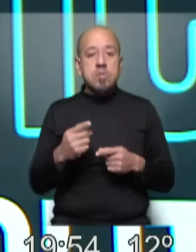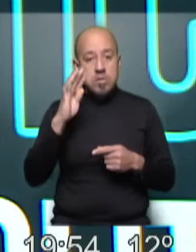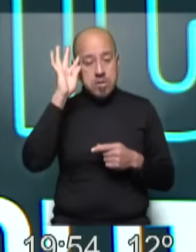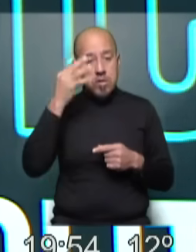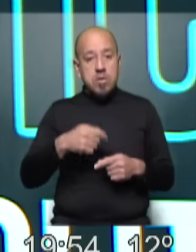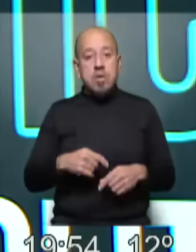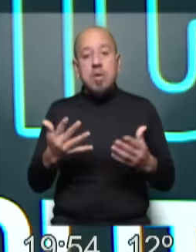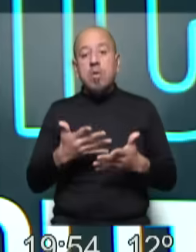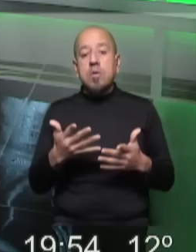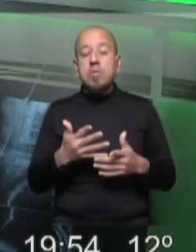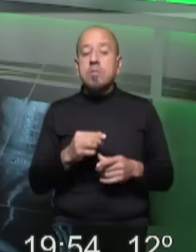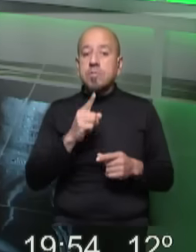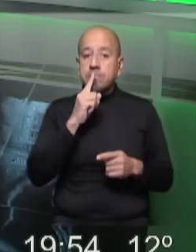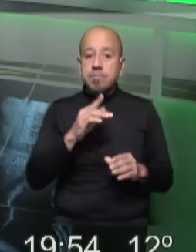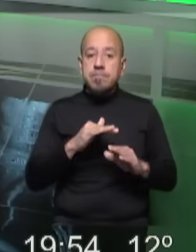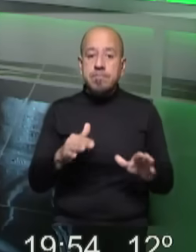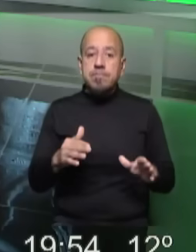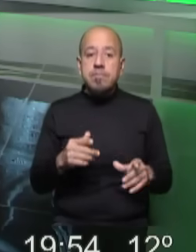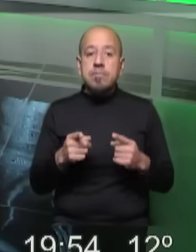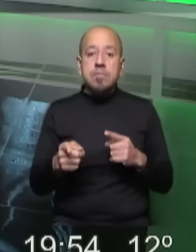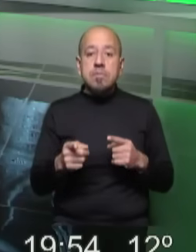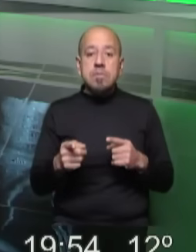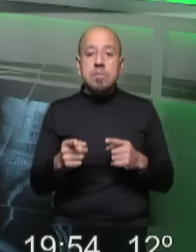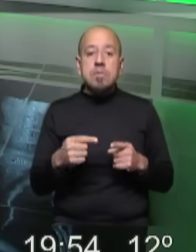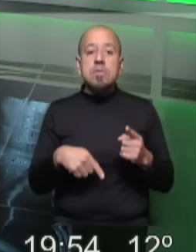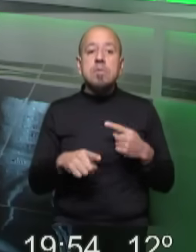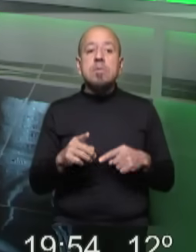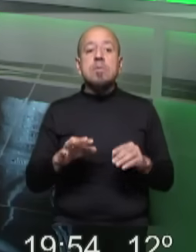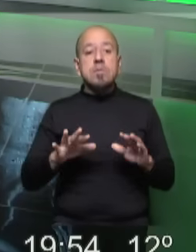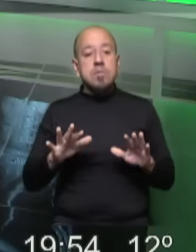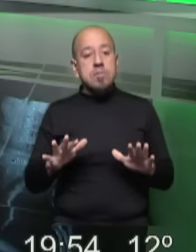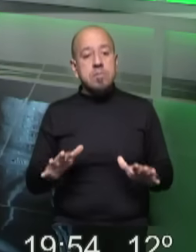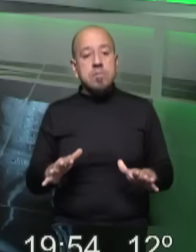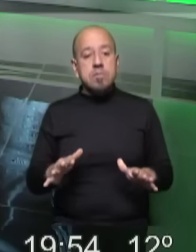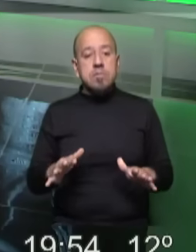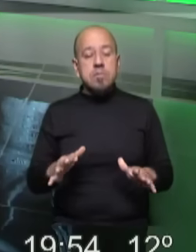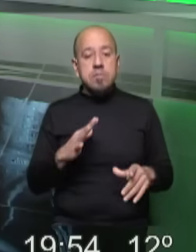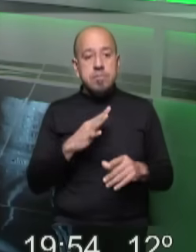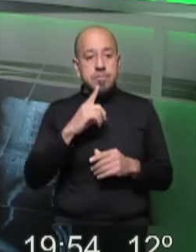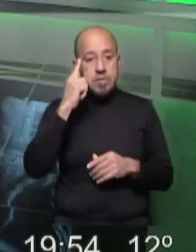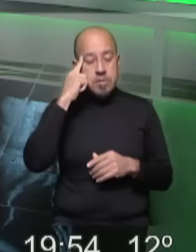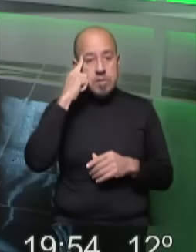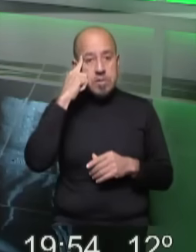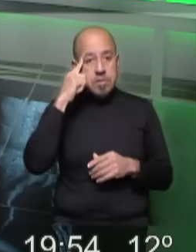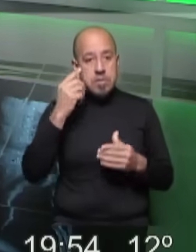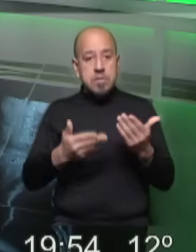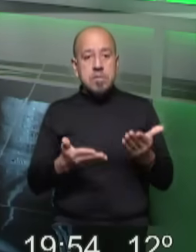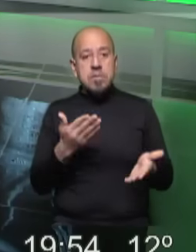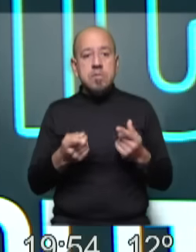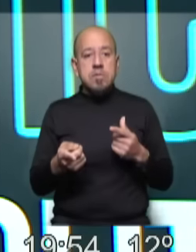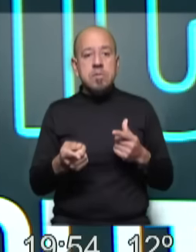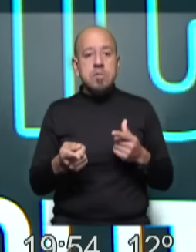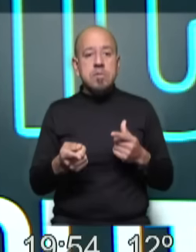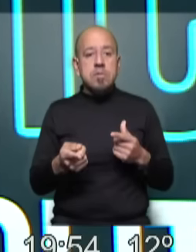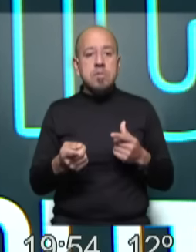hace es Mostrar que la reacción inicial es la de tratar de estudiar analizar y expedirse una